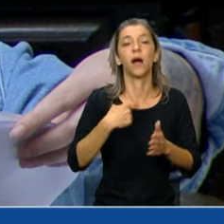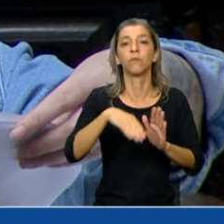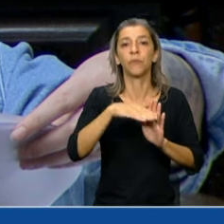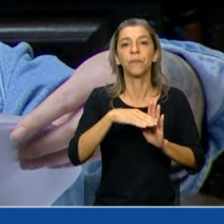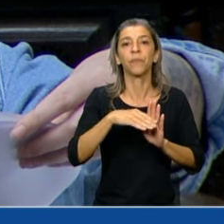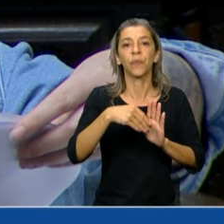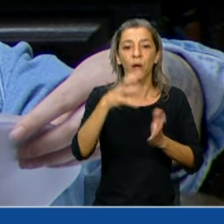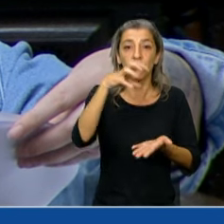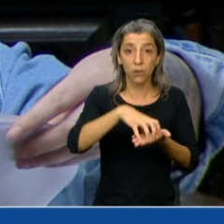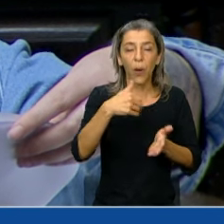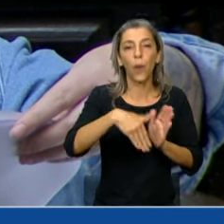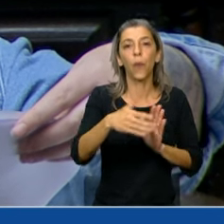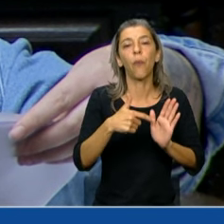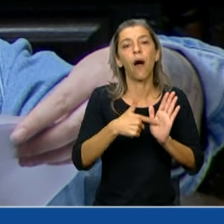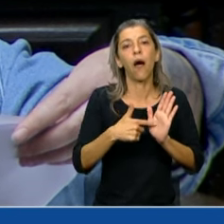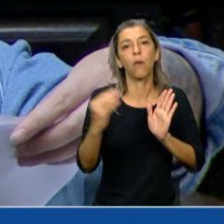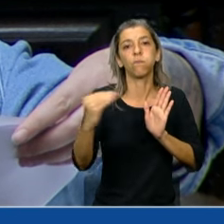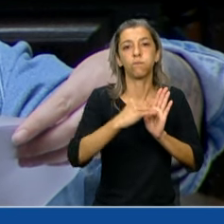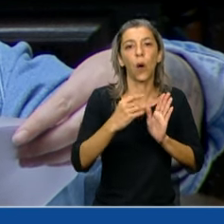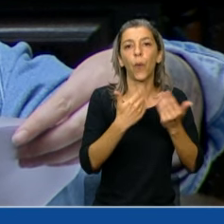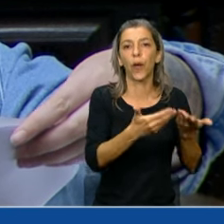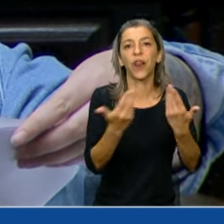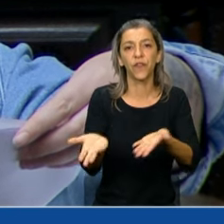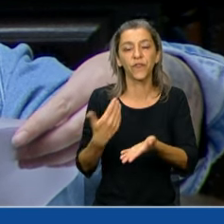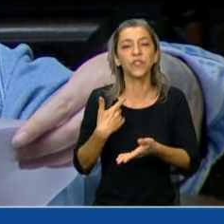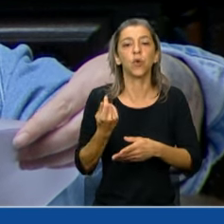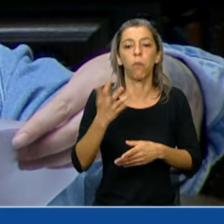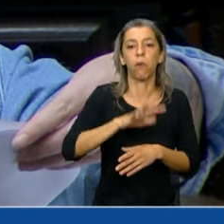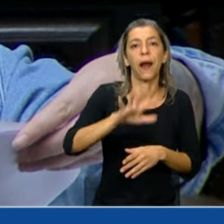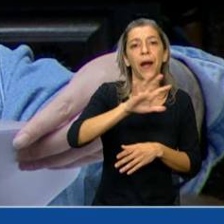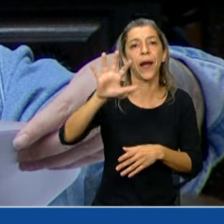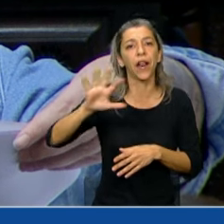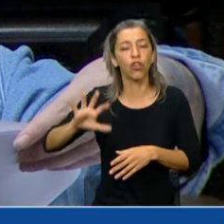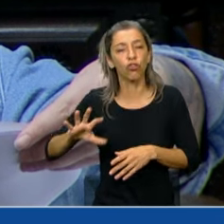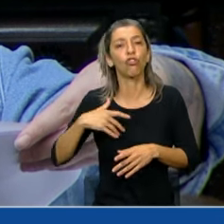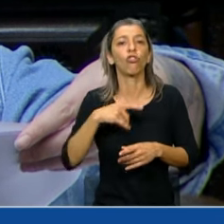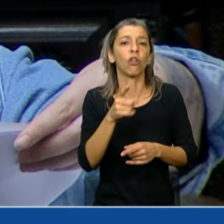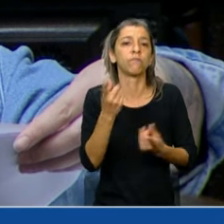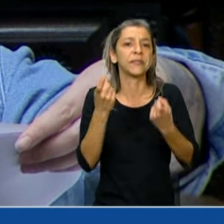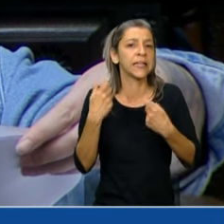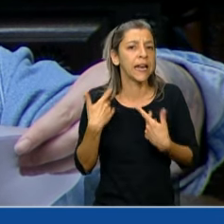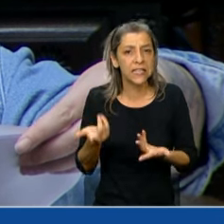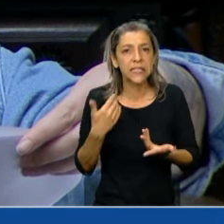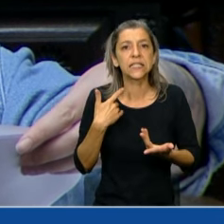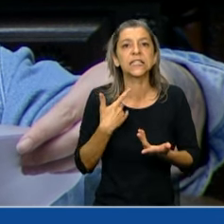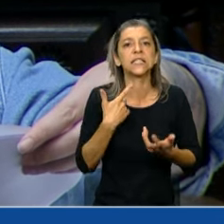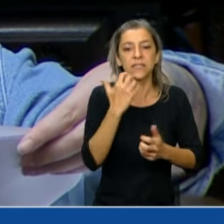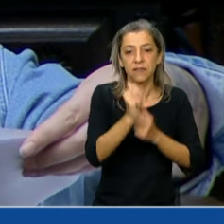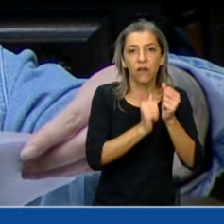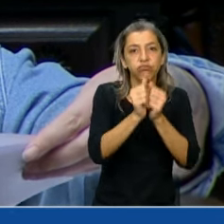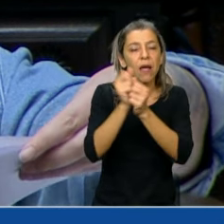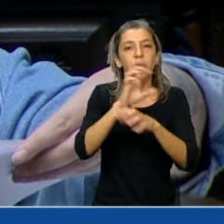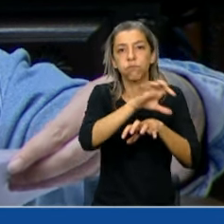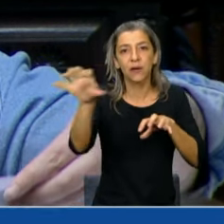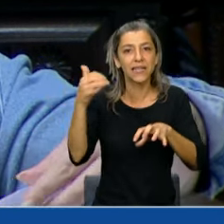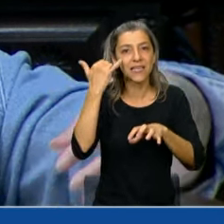beneficios promocionales diferenciados para aquellas regiones donde existe una fuerte presencia del sector fruto de haber tenido en el pasado